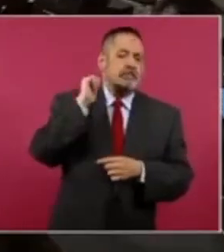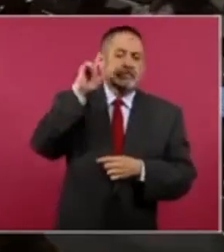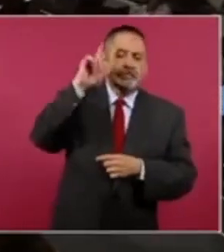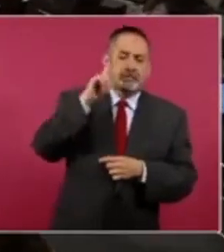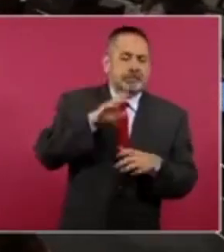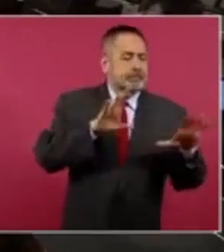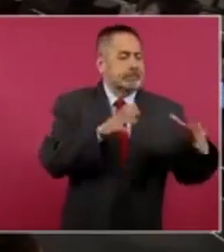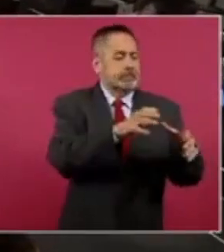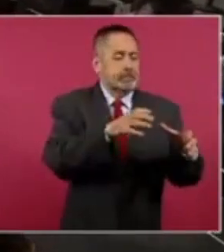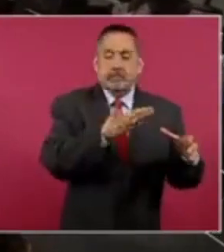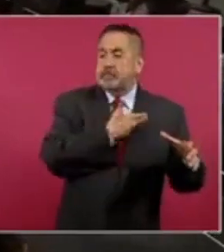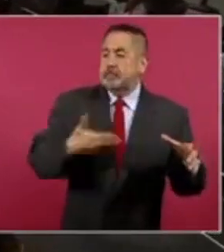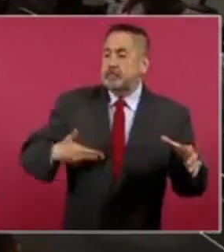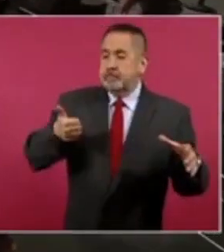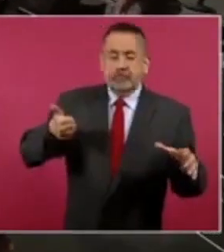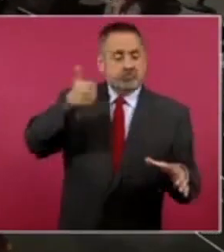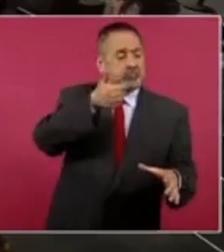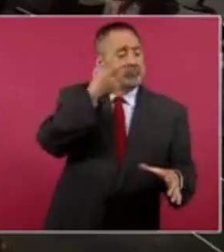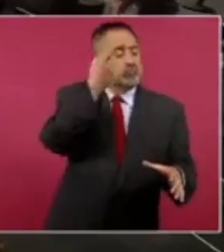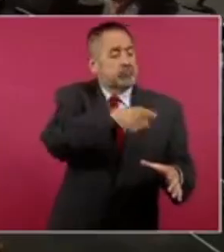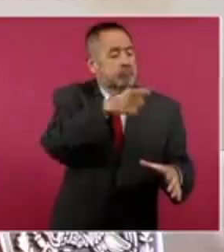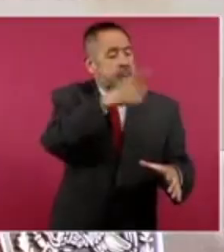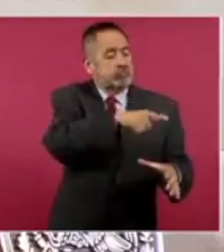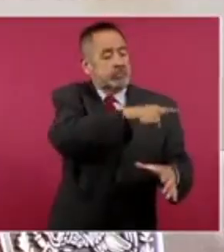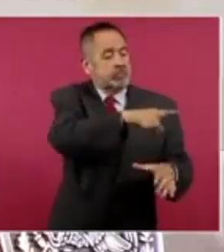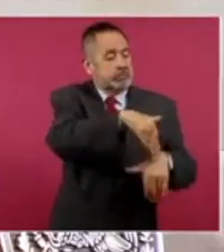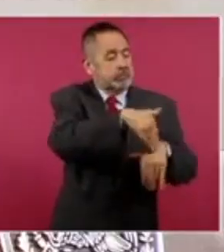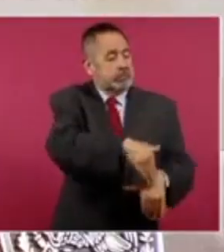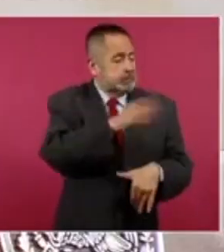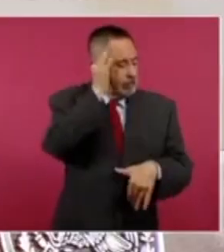la República? Pues ya no es así.